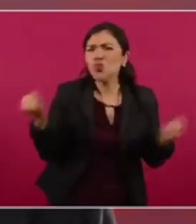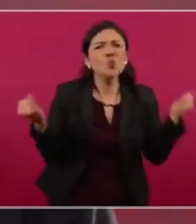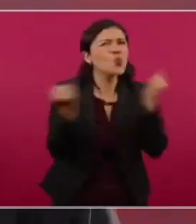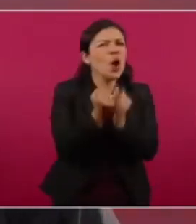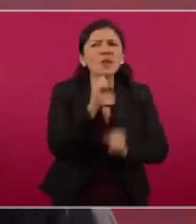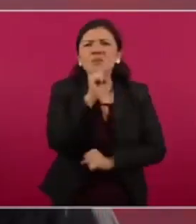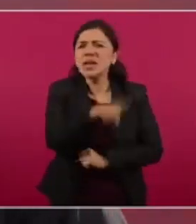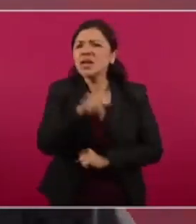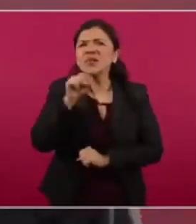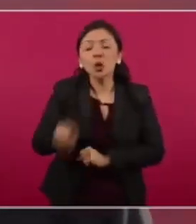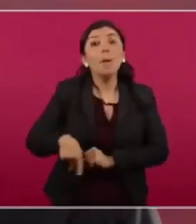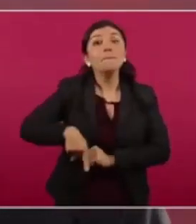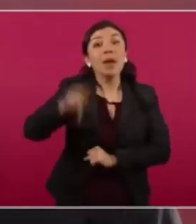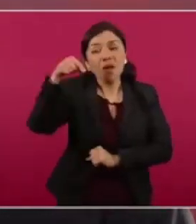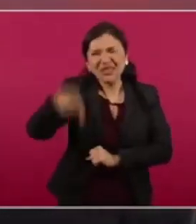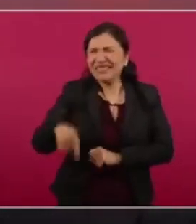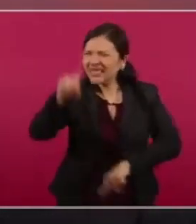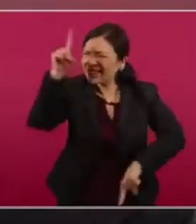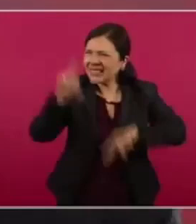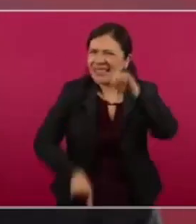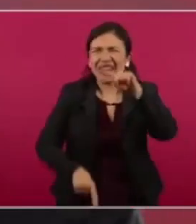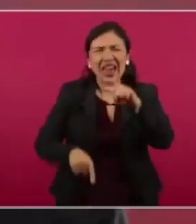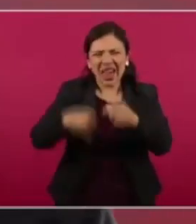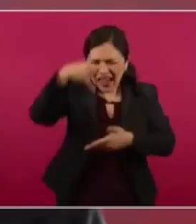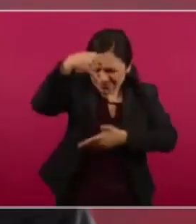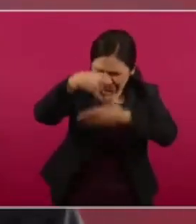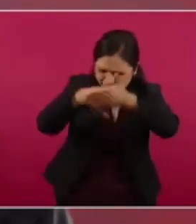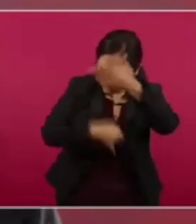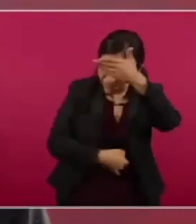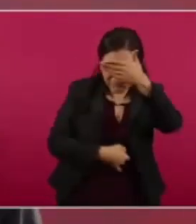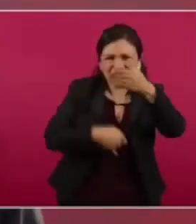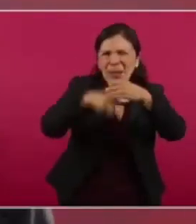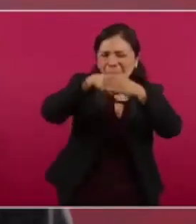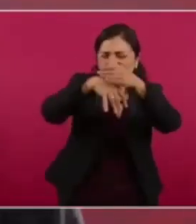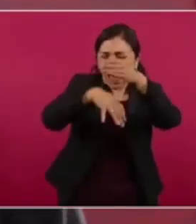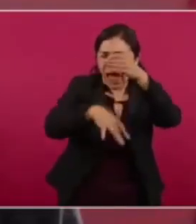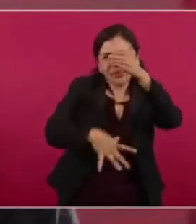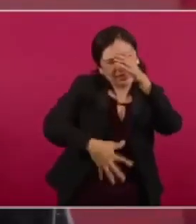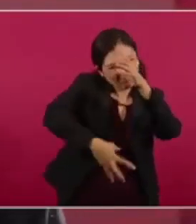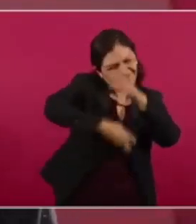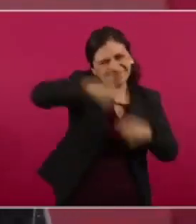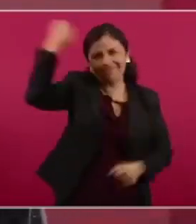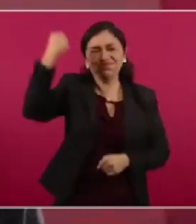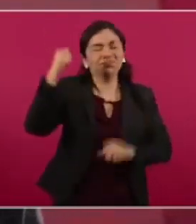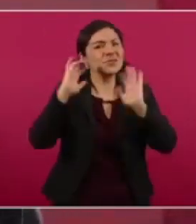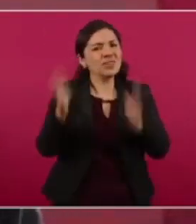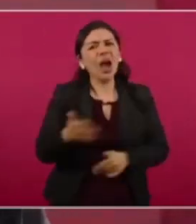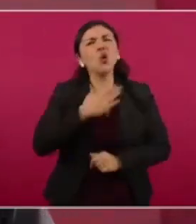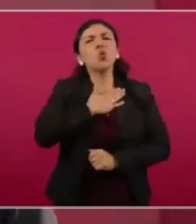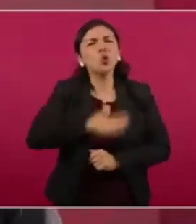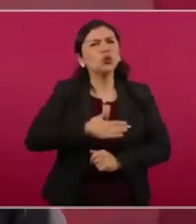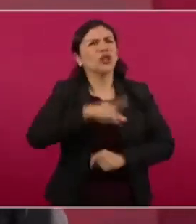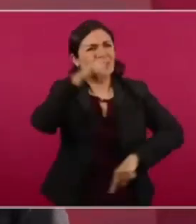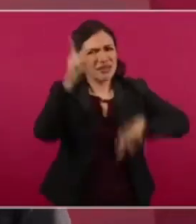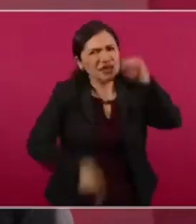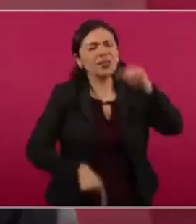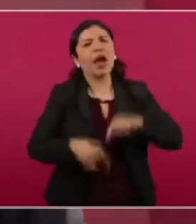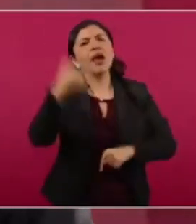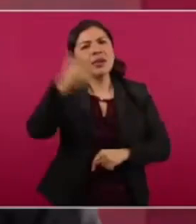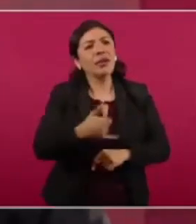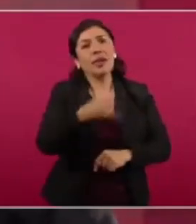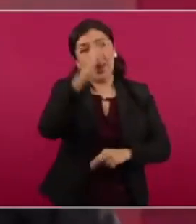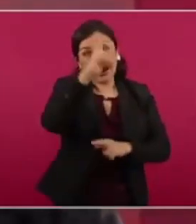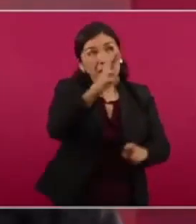pero vamos a arrancar de raíz al régimen corrupto de injusticias y de privilegios, y es lo que